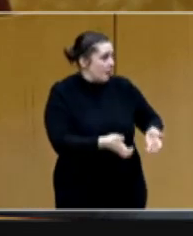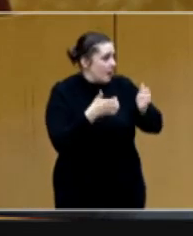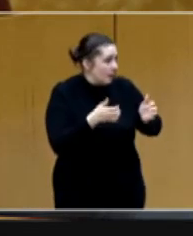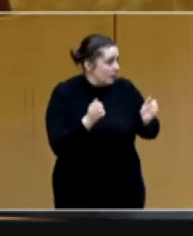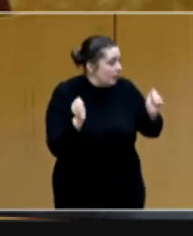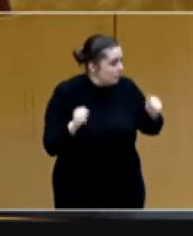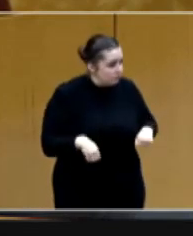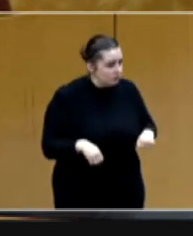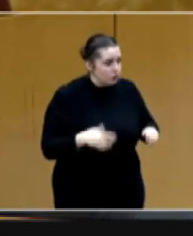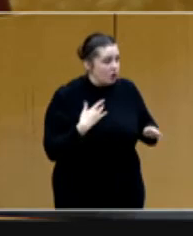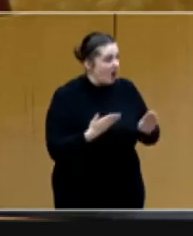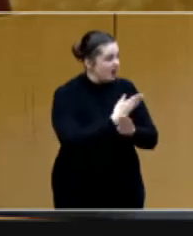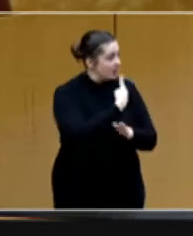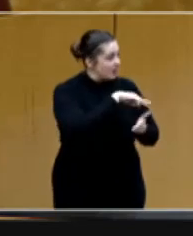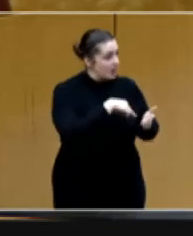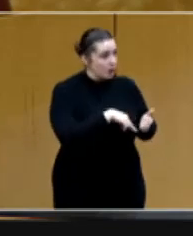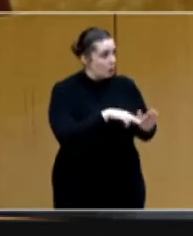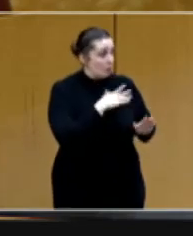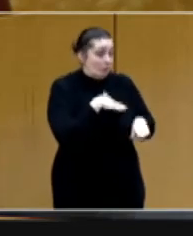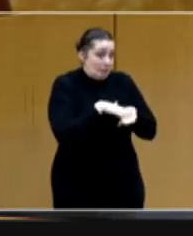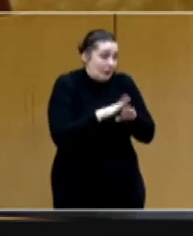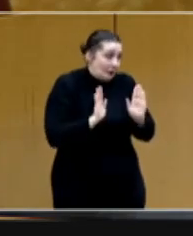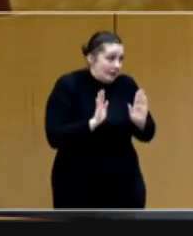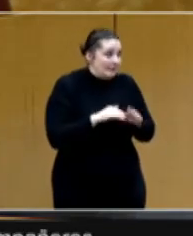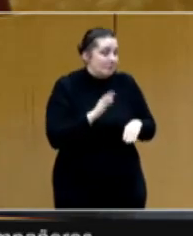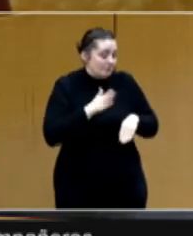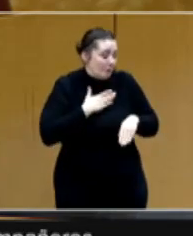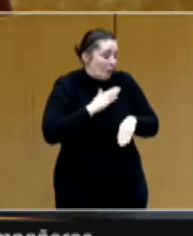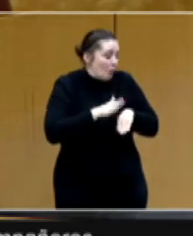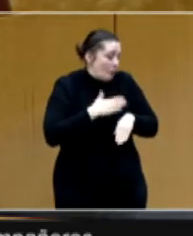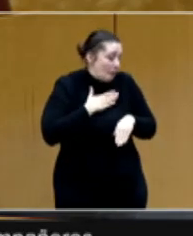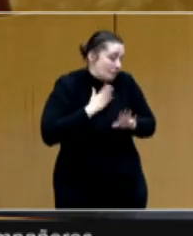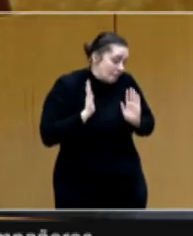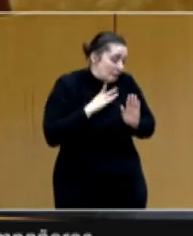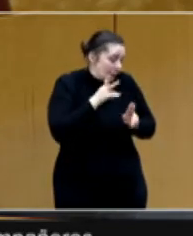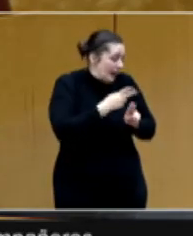no la había leído antes lo siento mea culpa